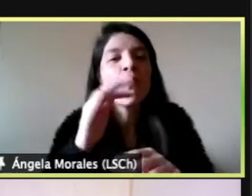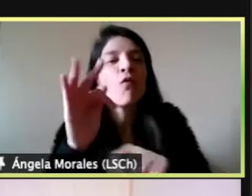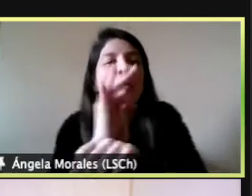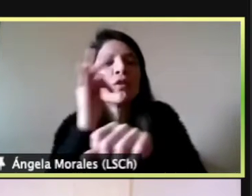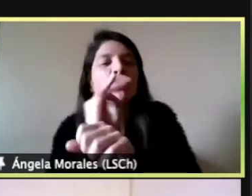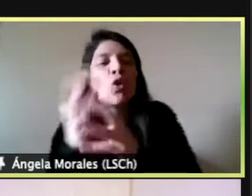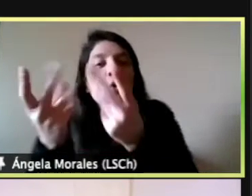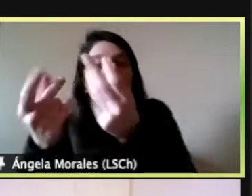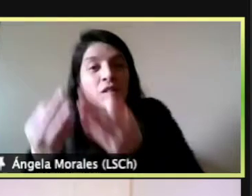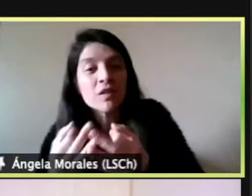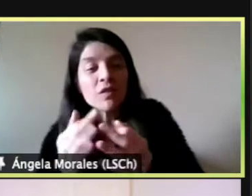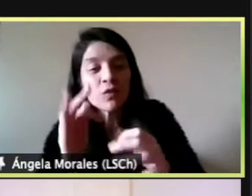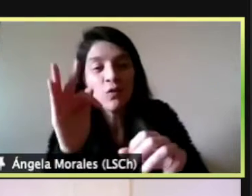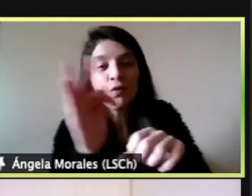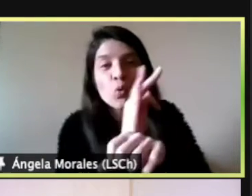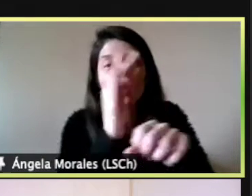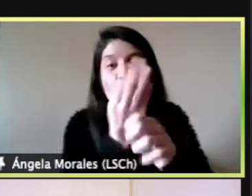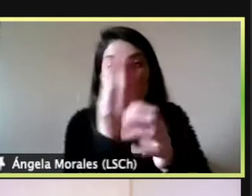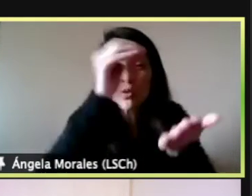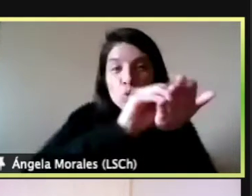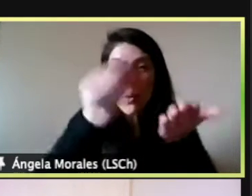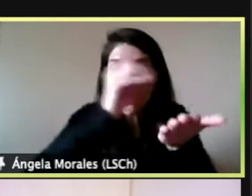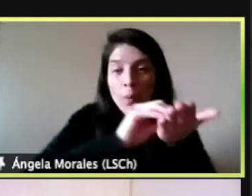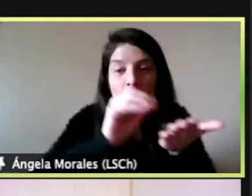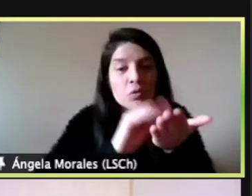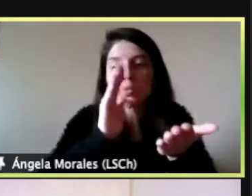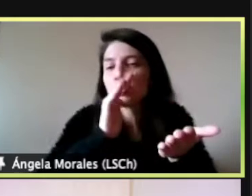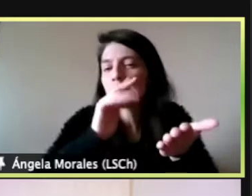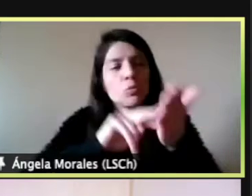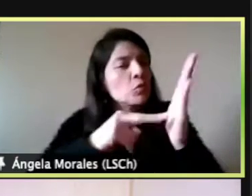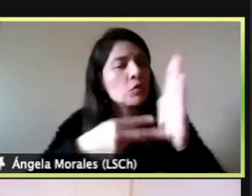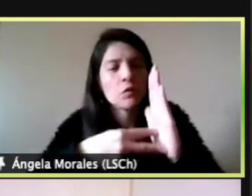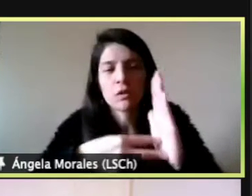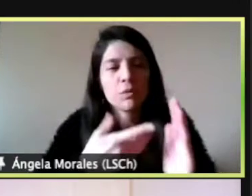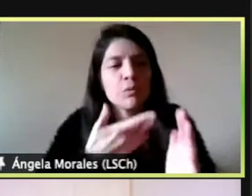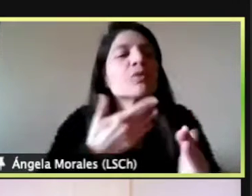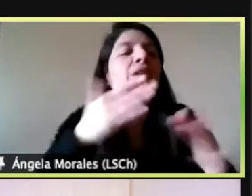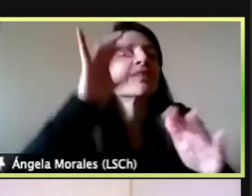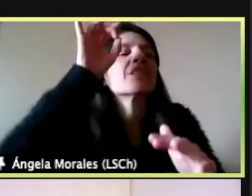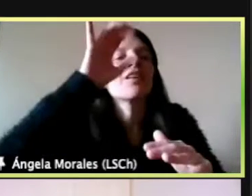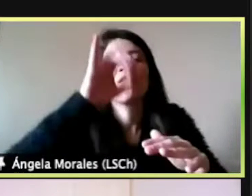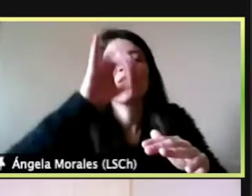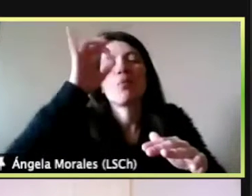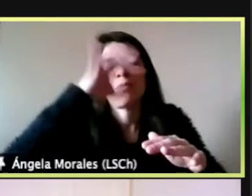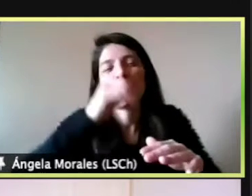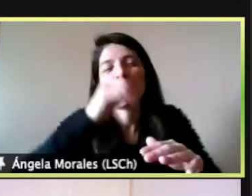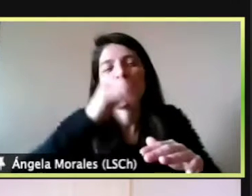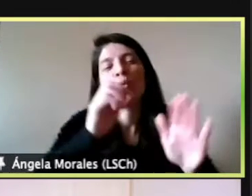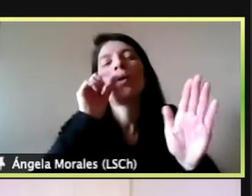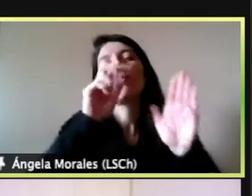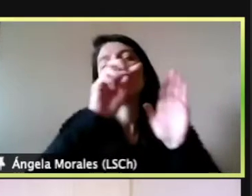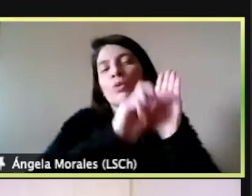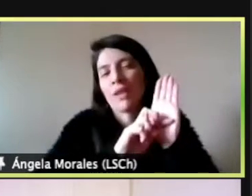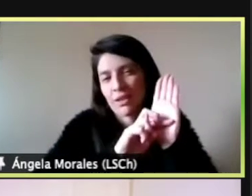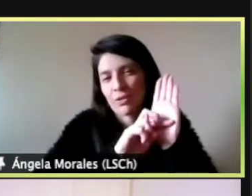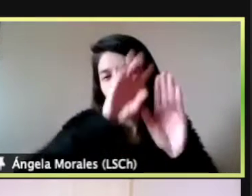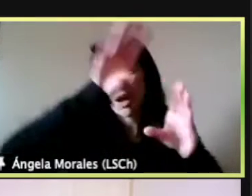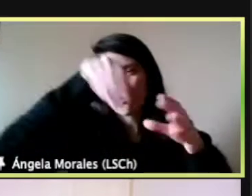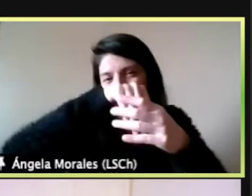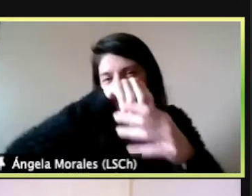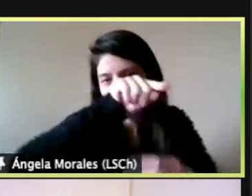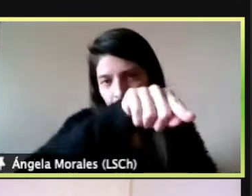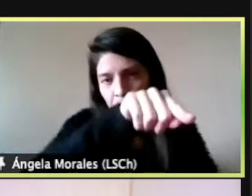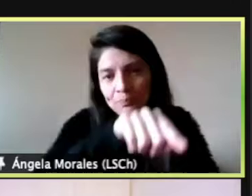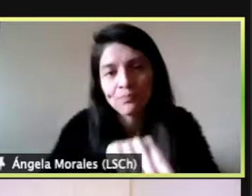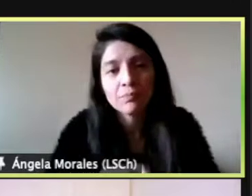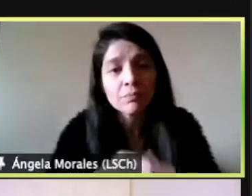problemas, porque ya sabemos que estos son los proyectos los que están involucrados. Y lo que estamos viendo al final es que también